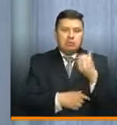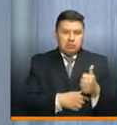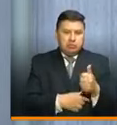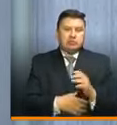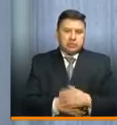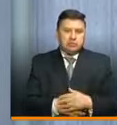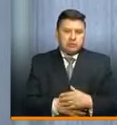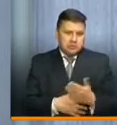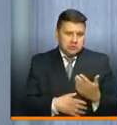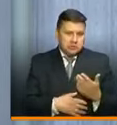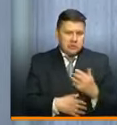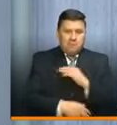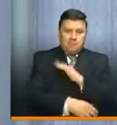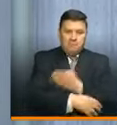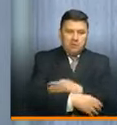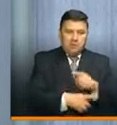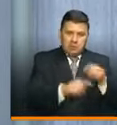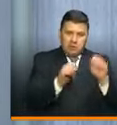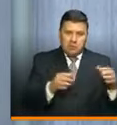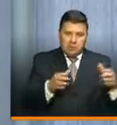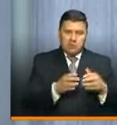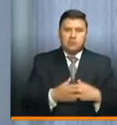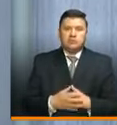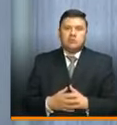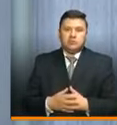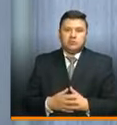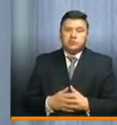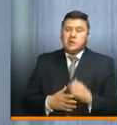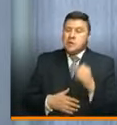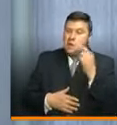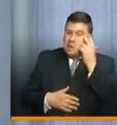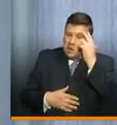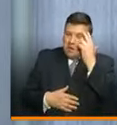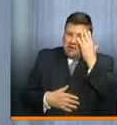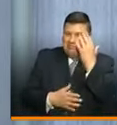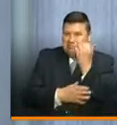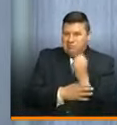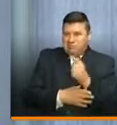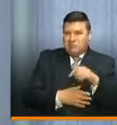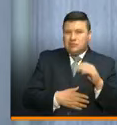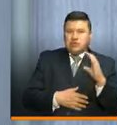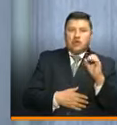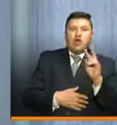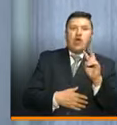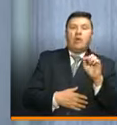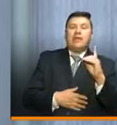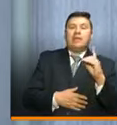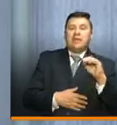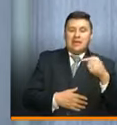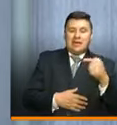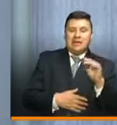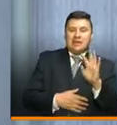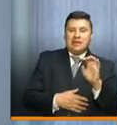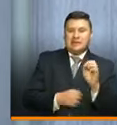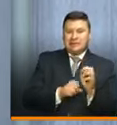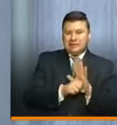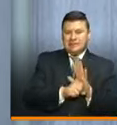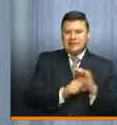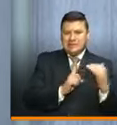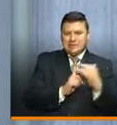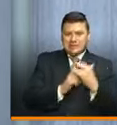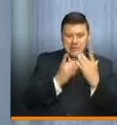sobre su potencialidad y capacidad. Obviamente una crisis como la del COVID nos produce